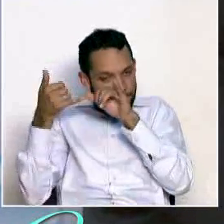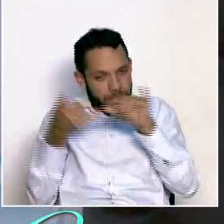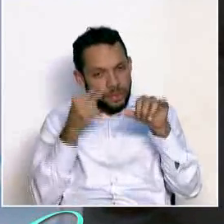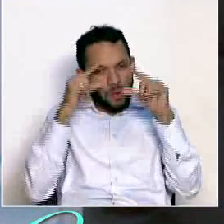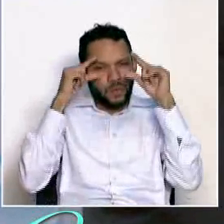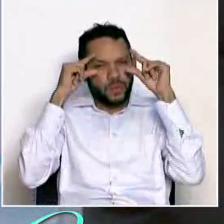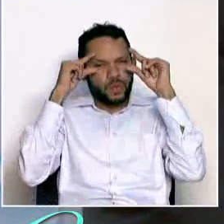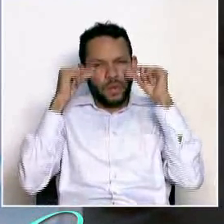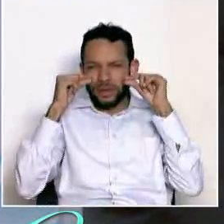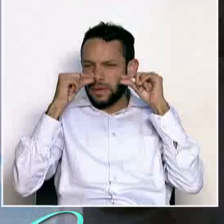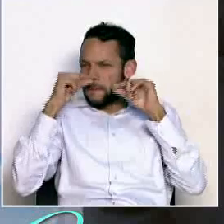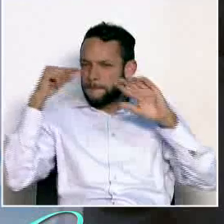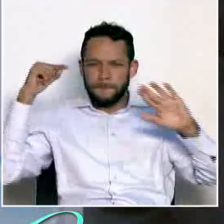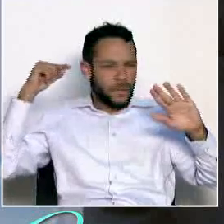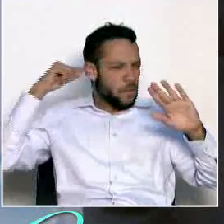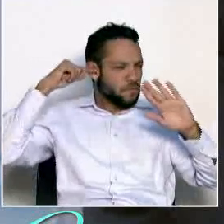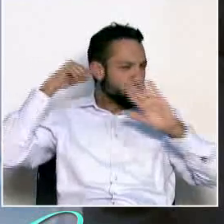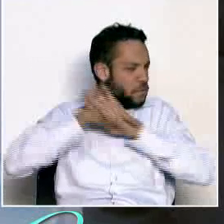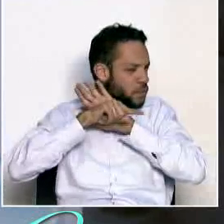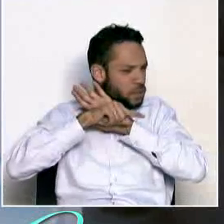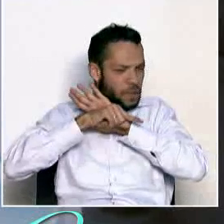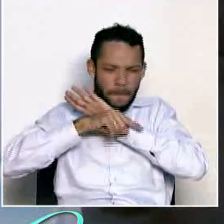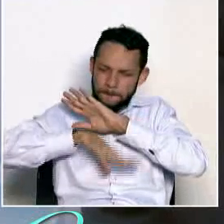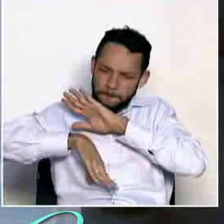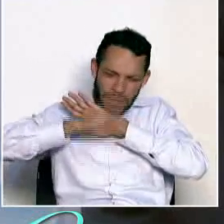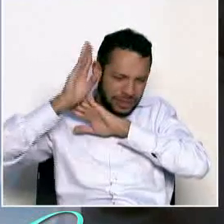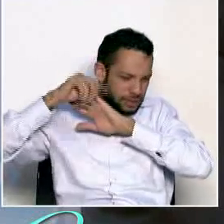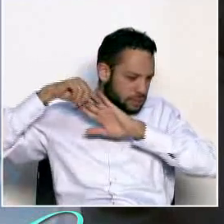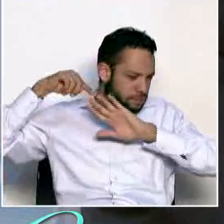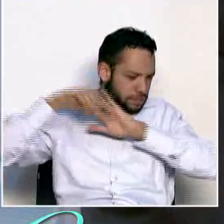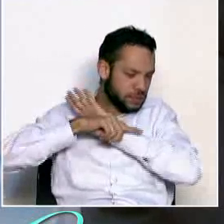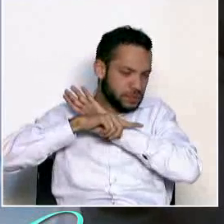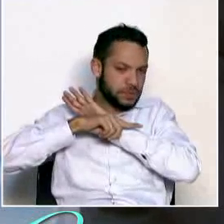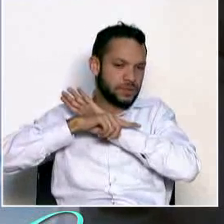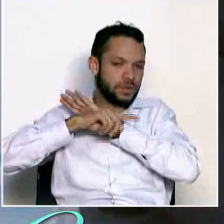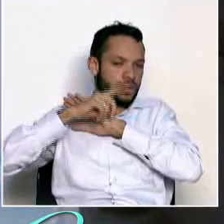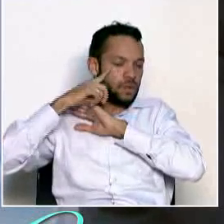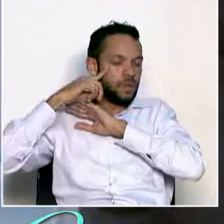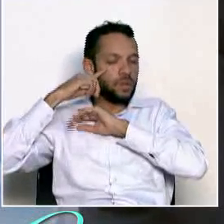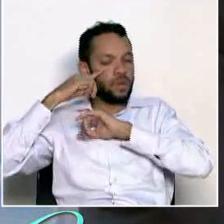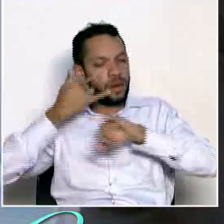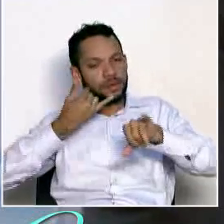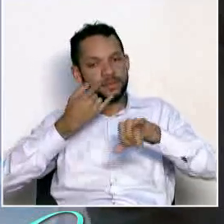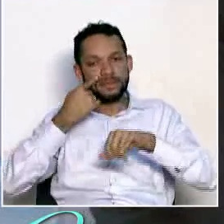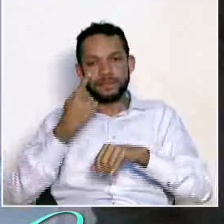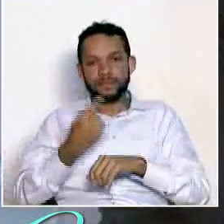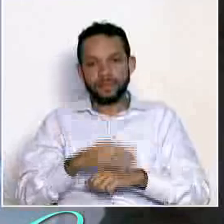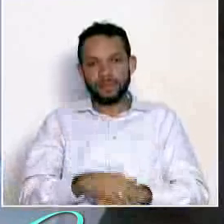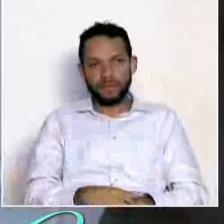más profundo, descansa más, duerme cada vez más profundamente.